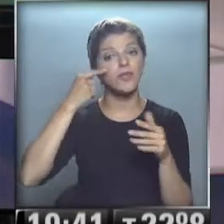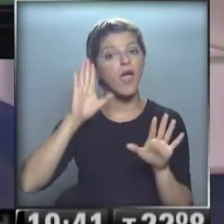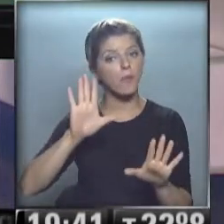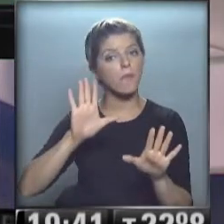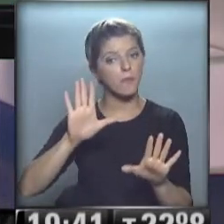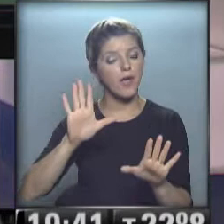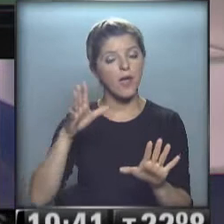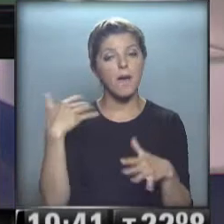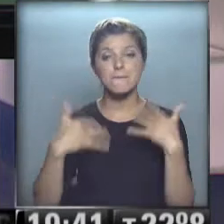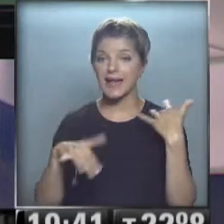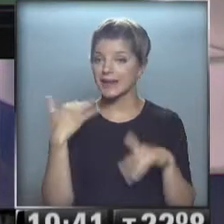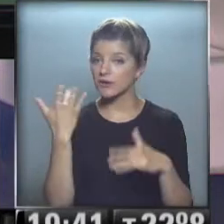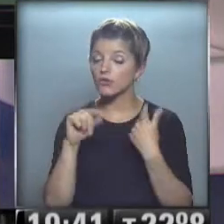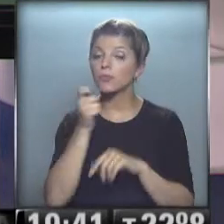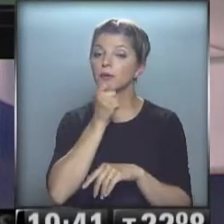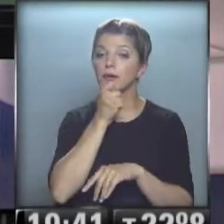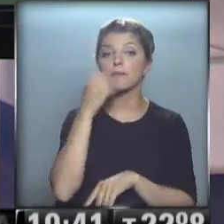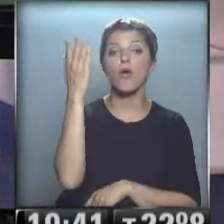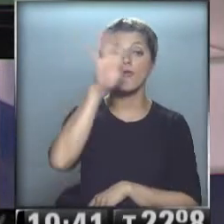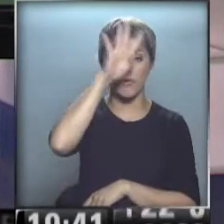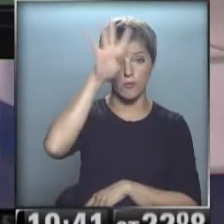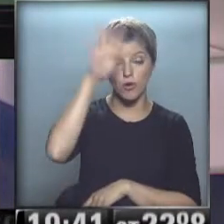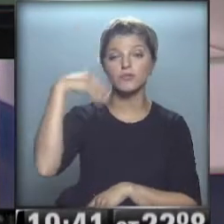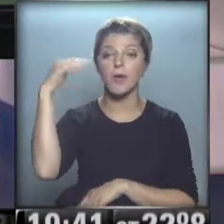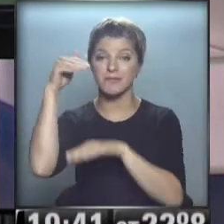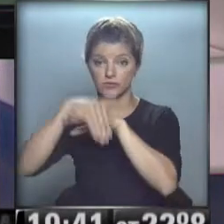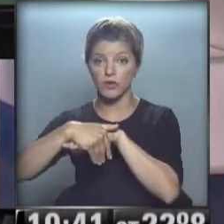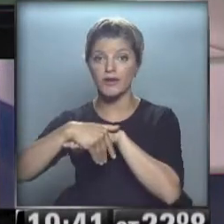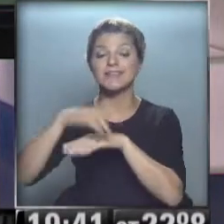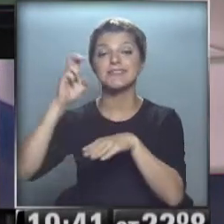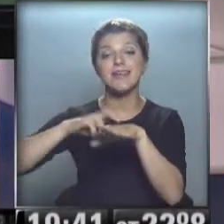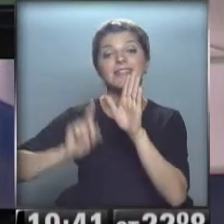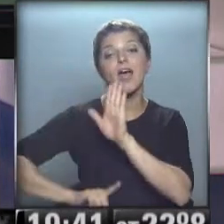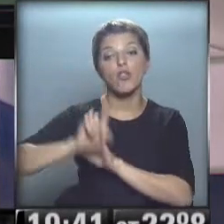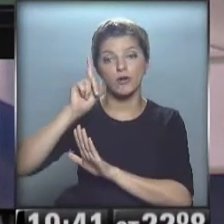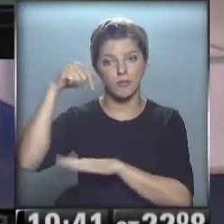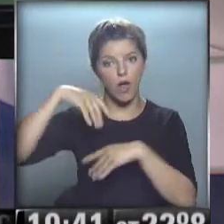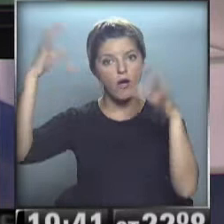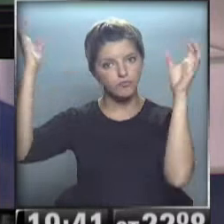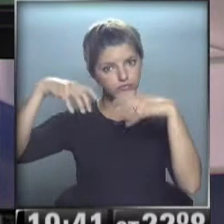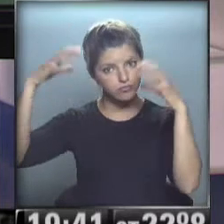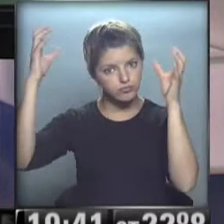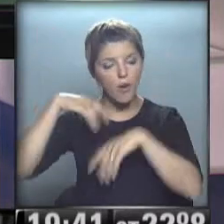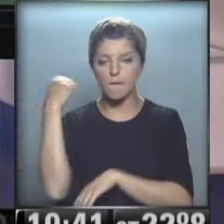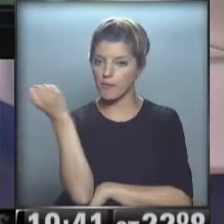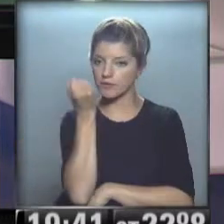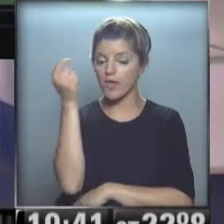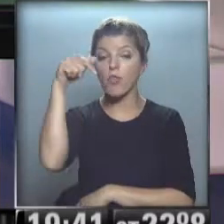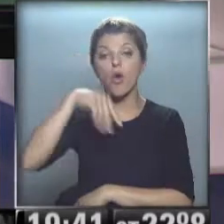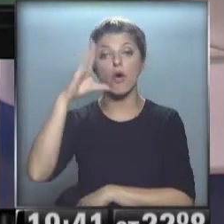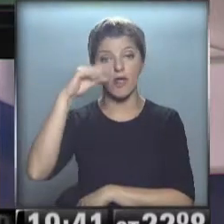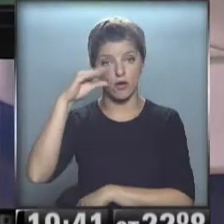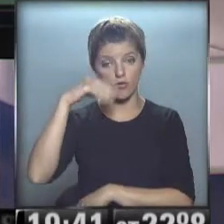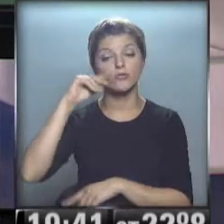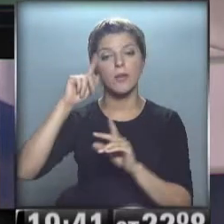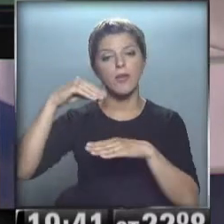alerta para las provincias de Formosa, Misiones y también norte de Salta, porque allí las tormentas van a ser bastante intensas durante esta noche y también parte